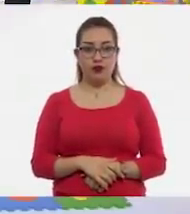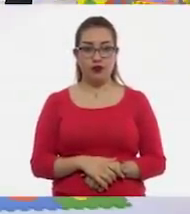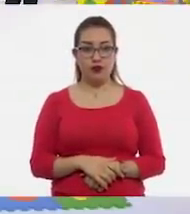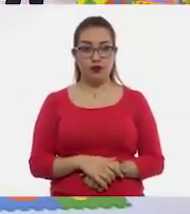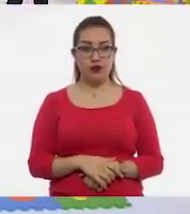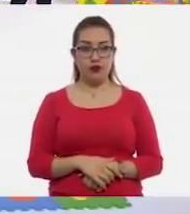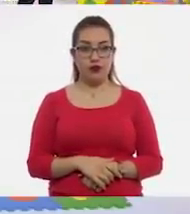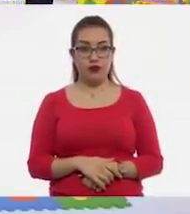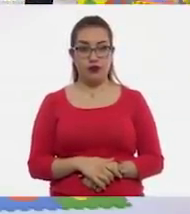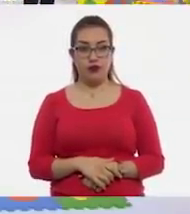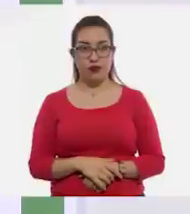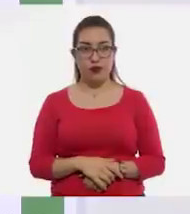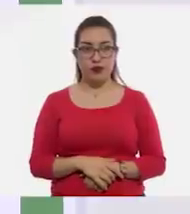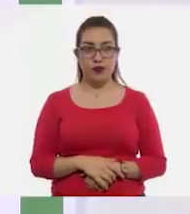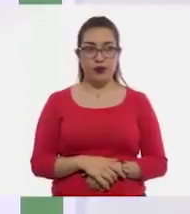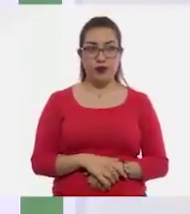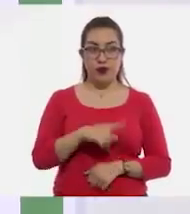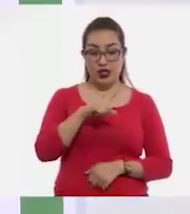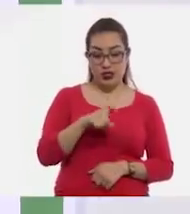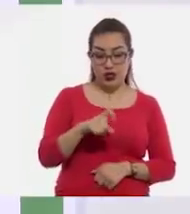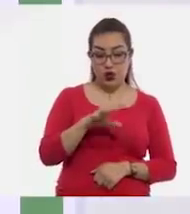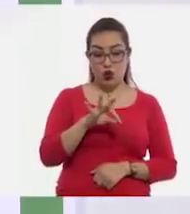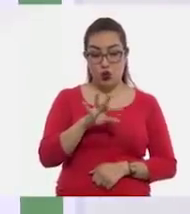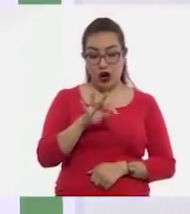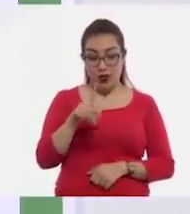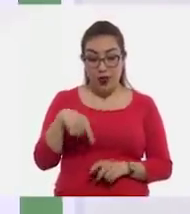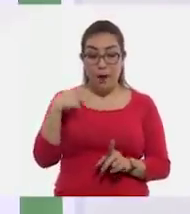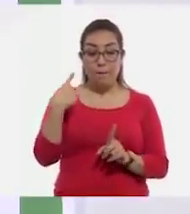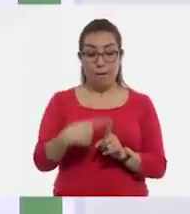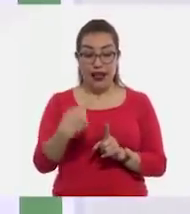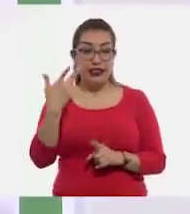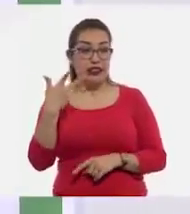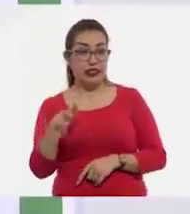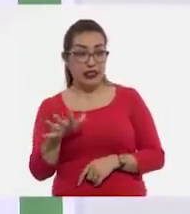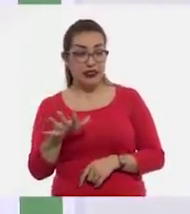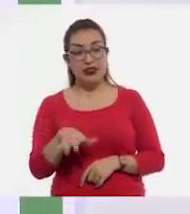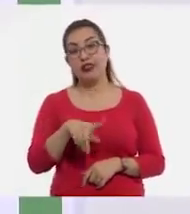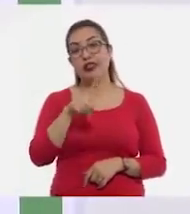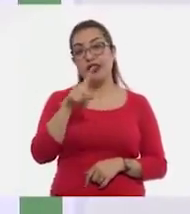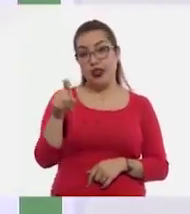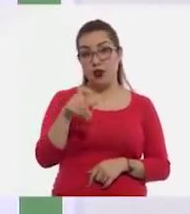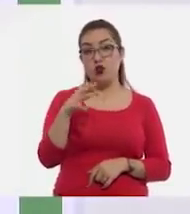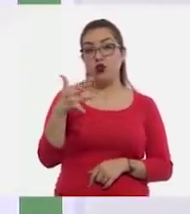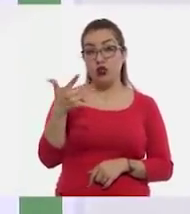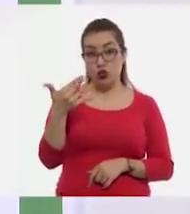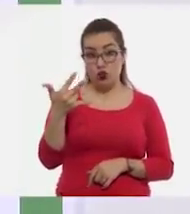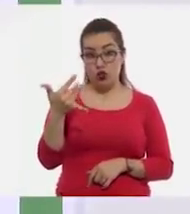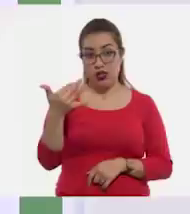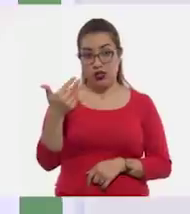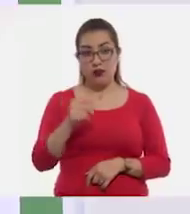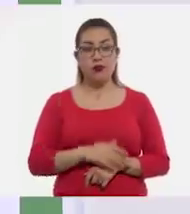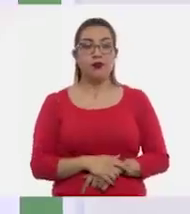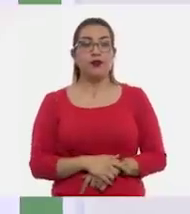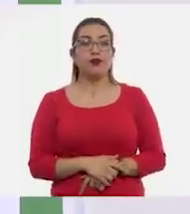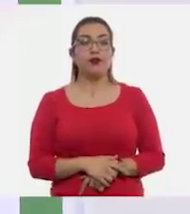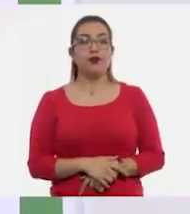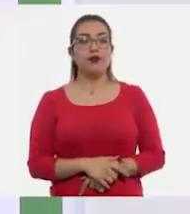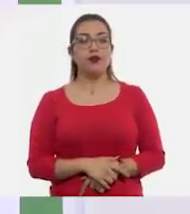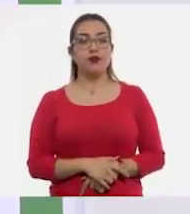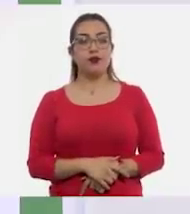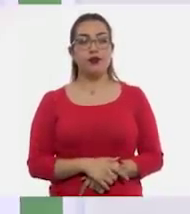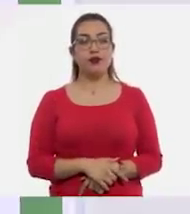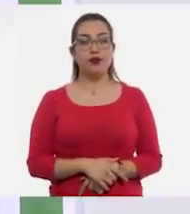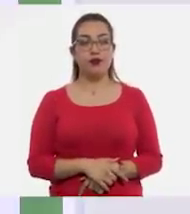el número siguiente, 140 más 10. 150. 150.